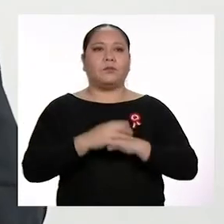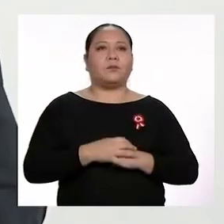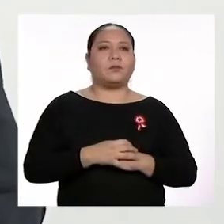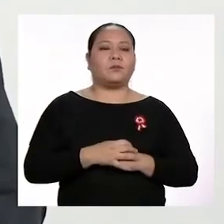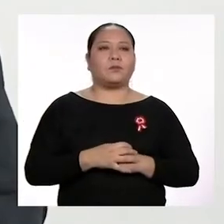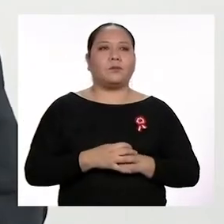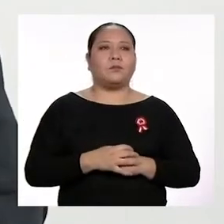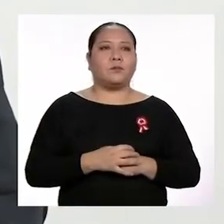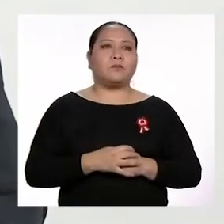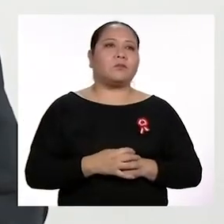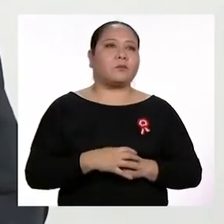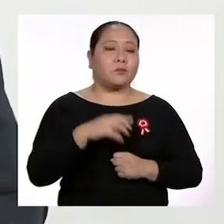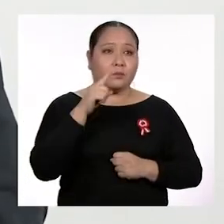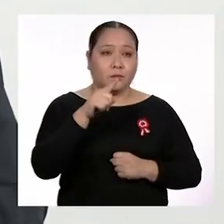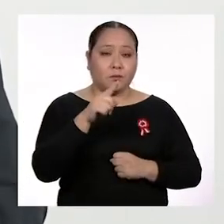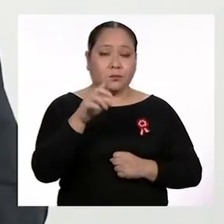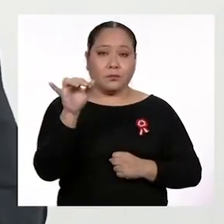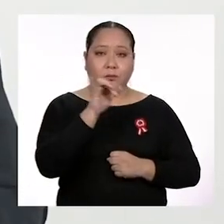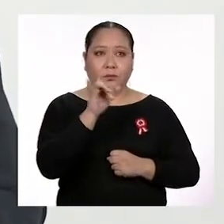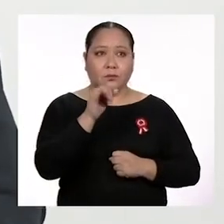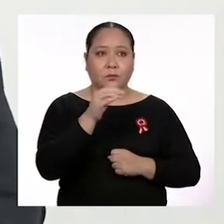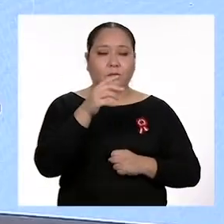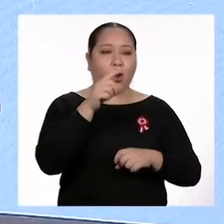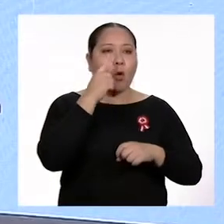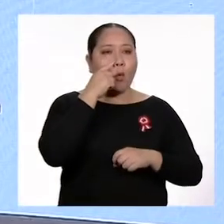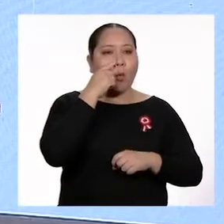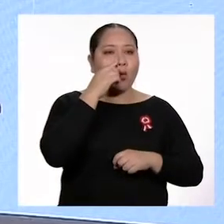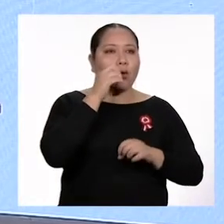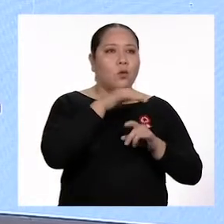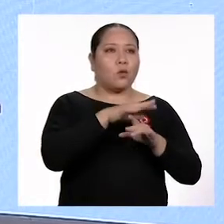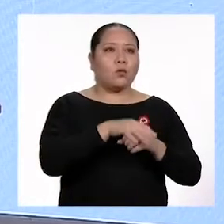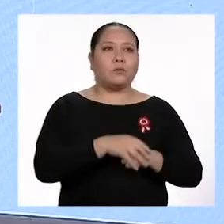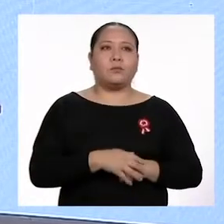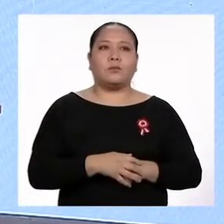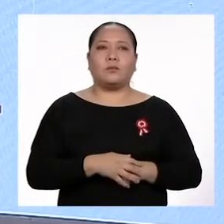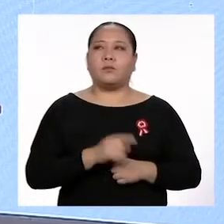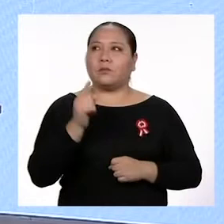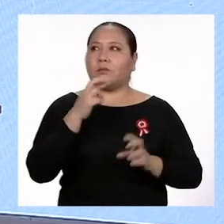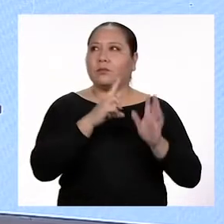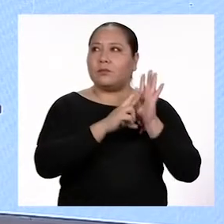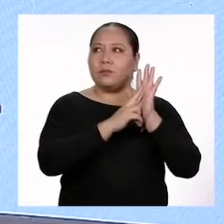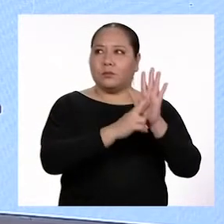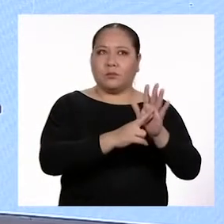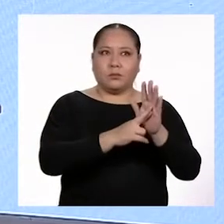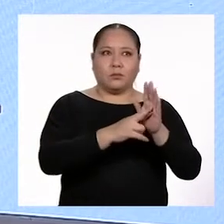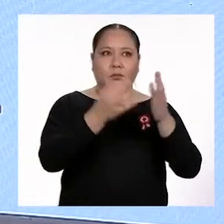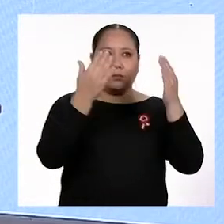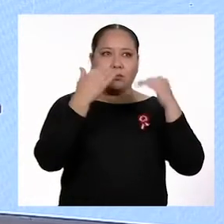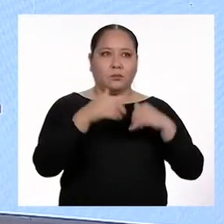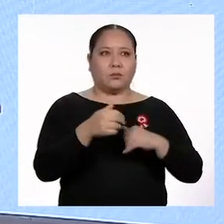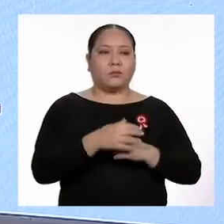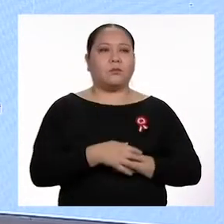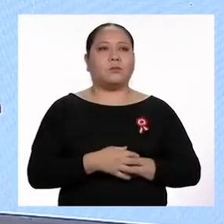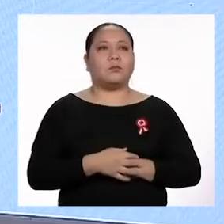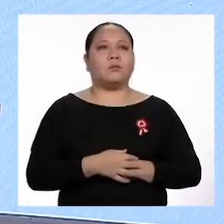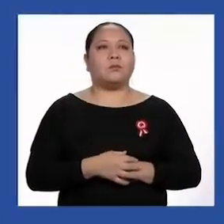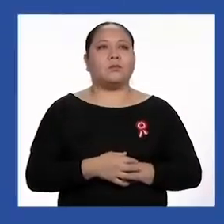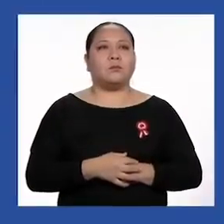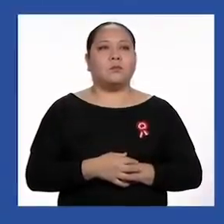¿Qué te parece si hacemos lo mismo con junio y julio? Entonces, su representación textual sería de la siguiente